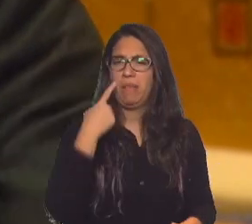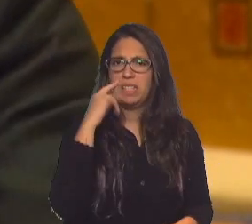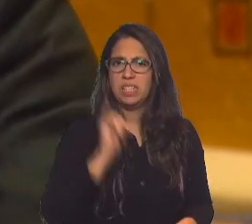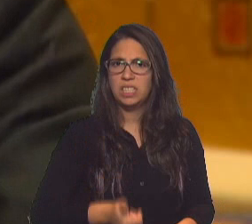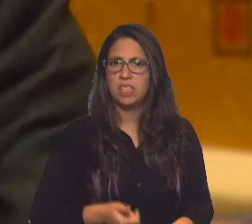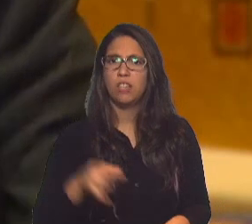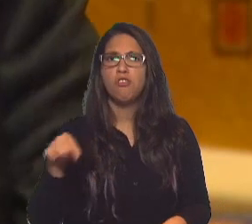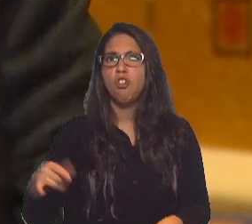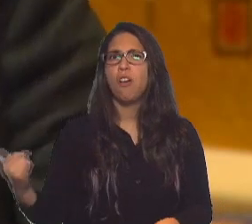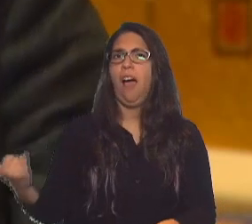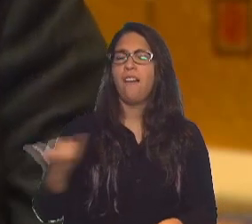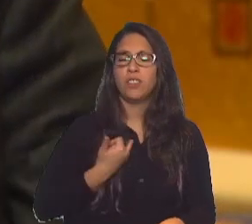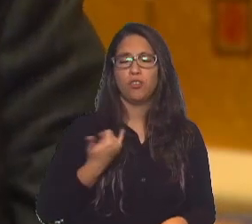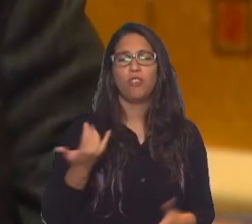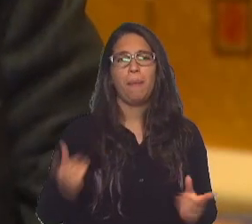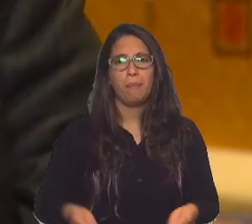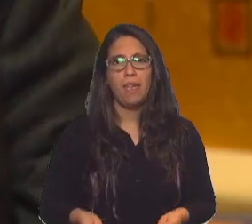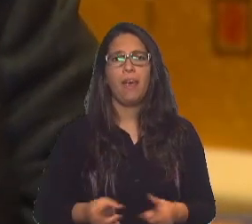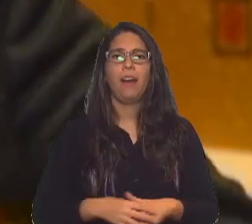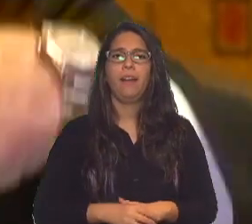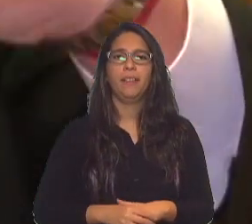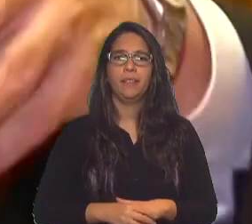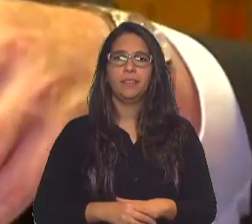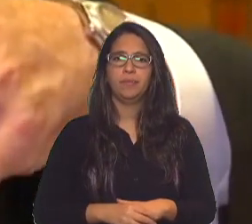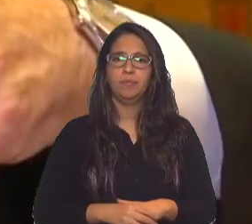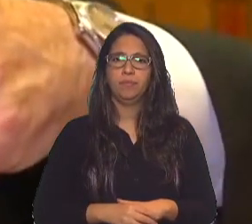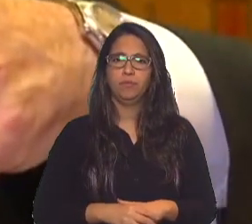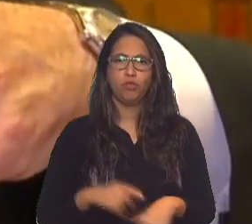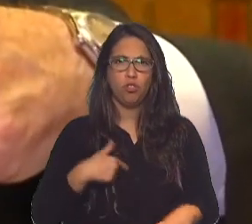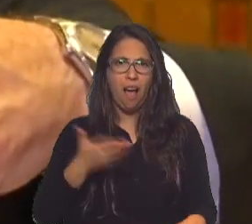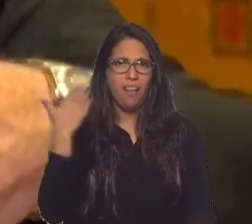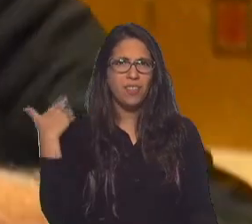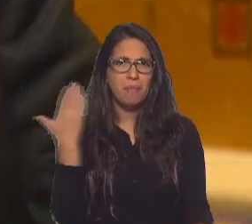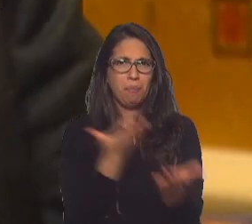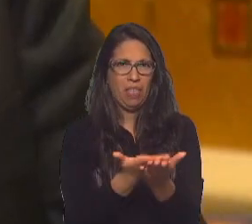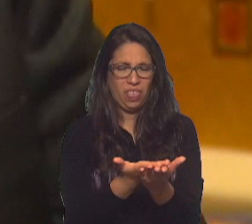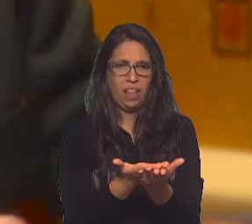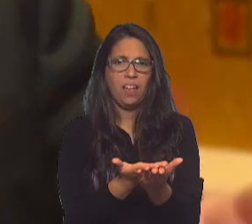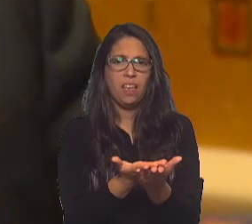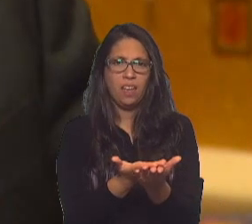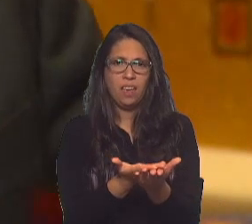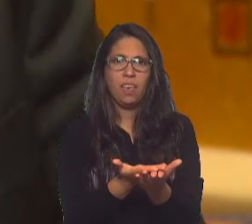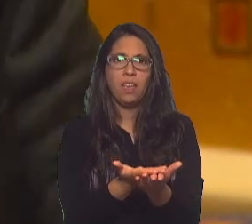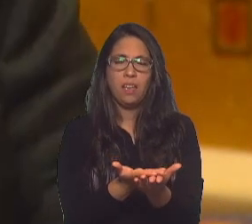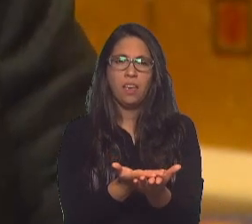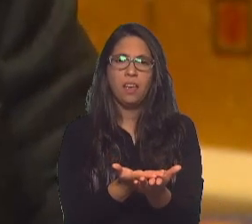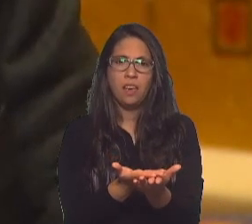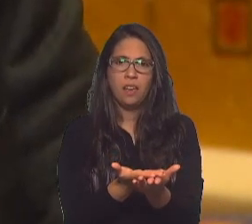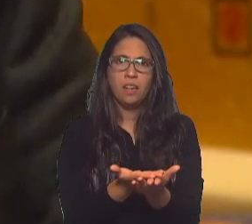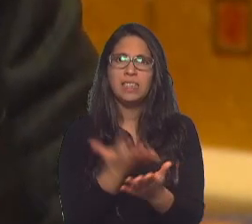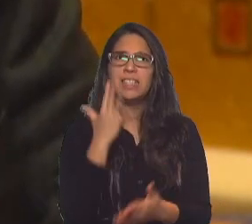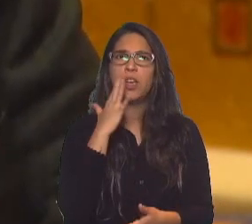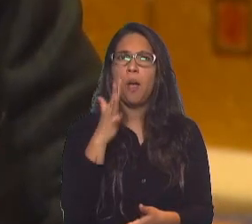y hoy nos anunció que ante el pedido que yo le había hecho de que aumente 5